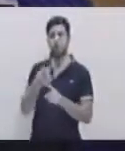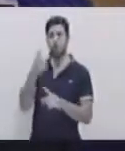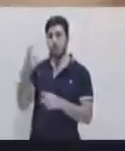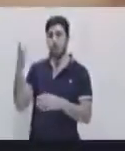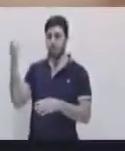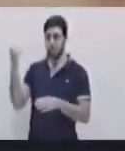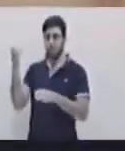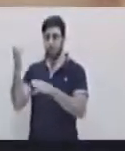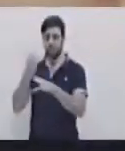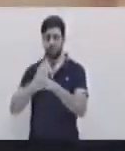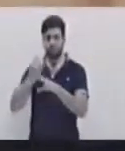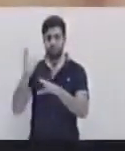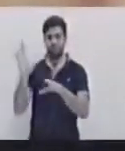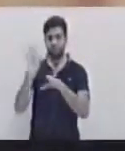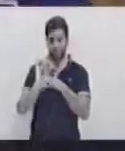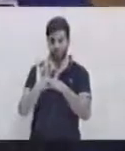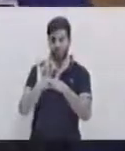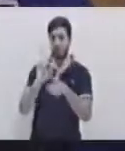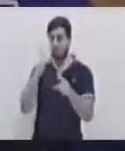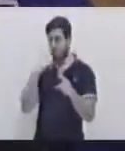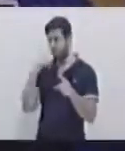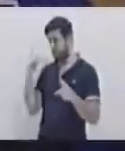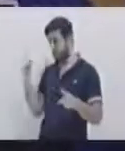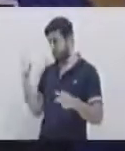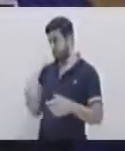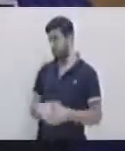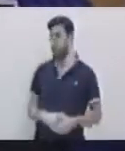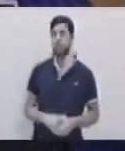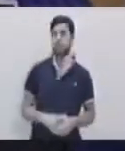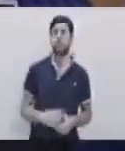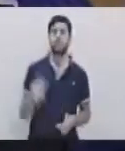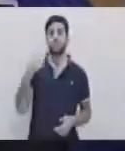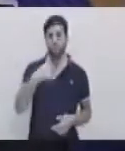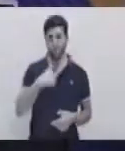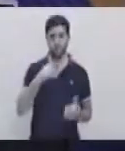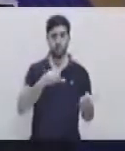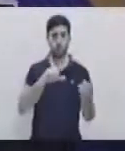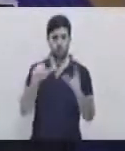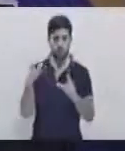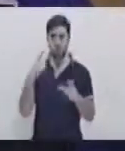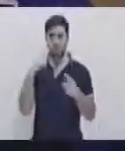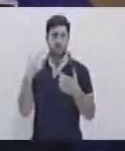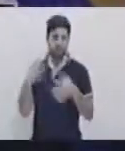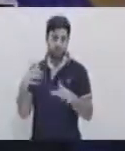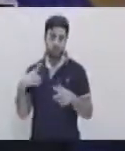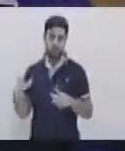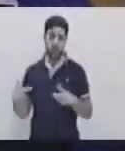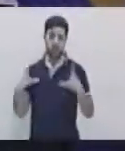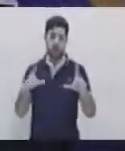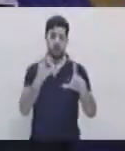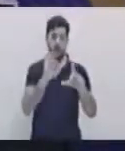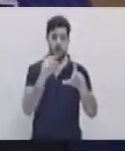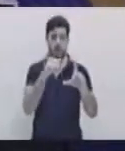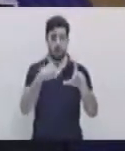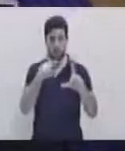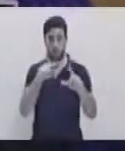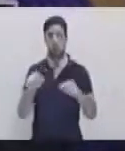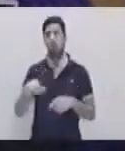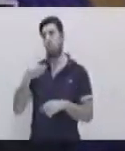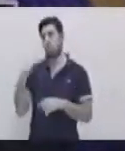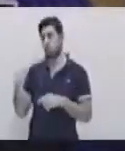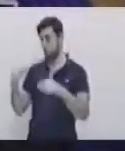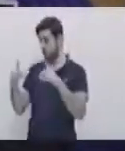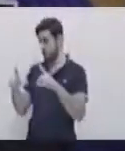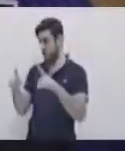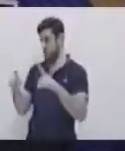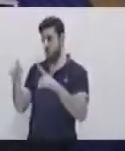una pelotita de Duropor. Yo ya traigo el día de hoy con agujeros, uno y el